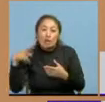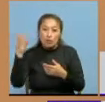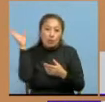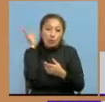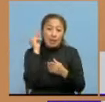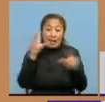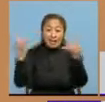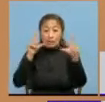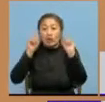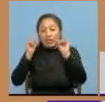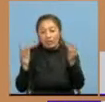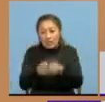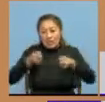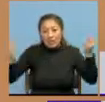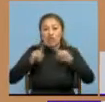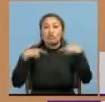en nuestro diario digital